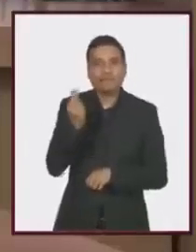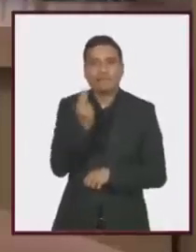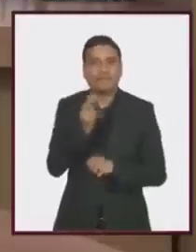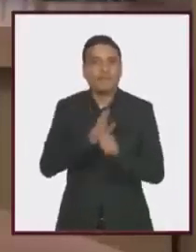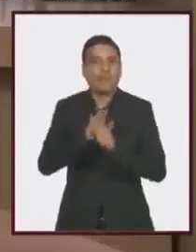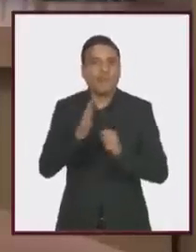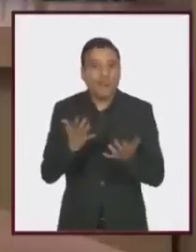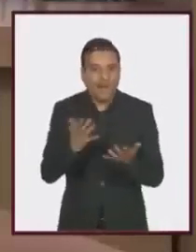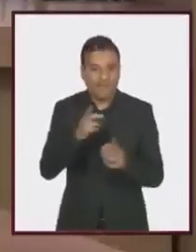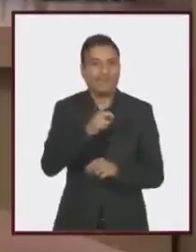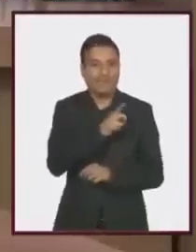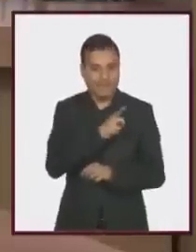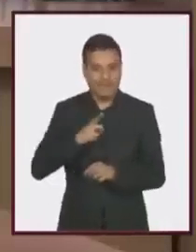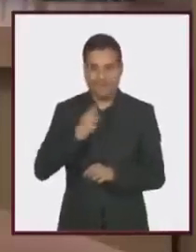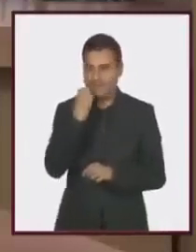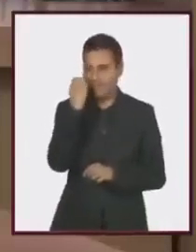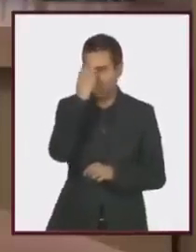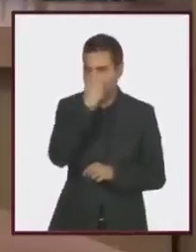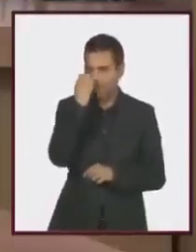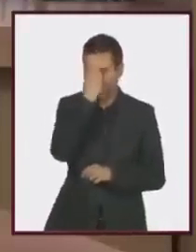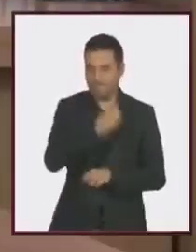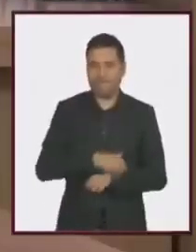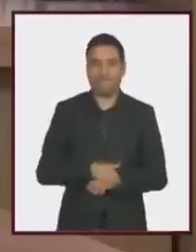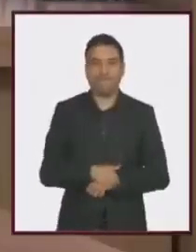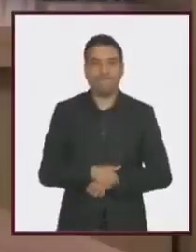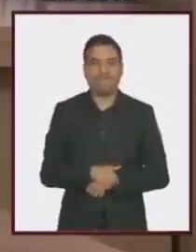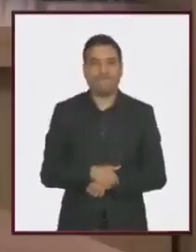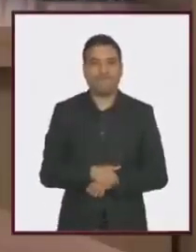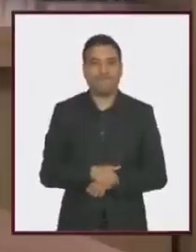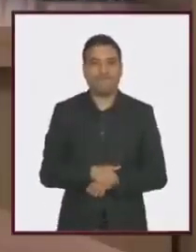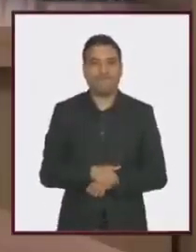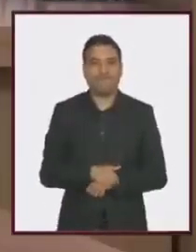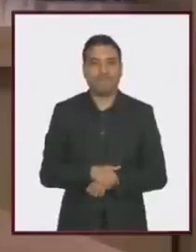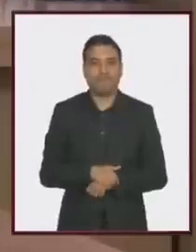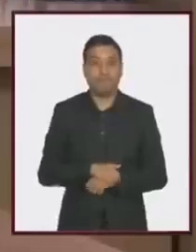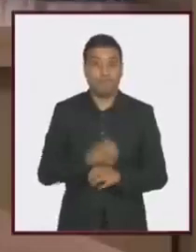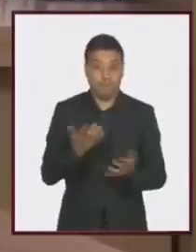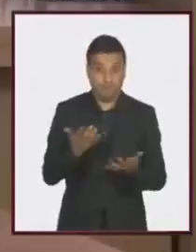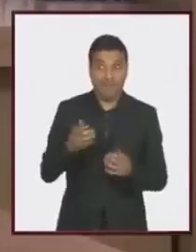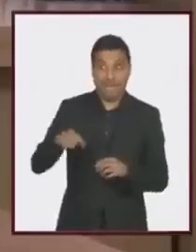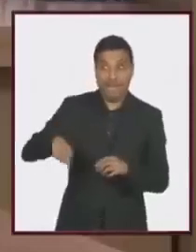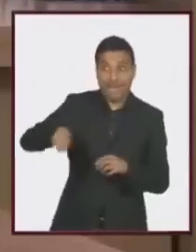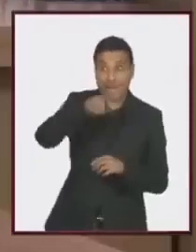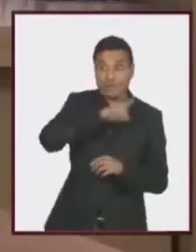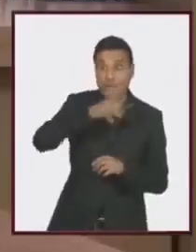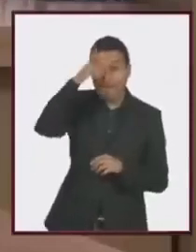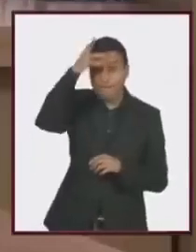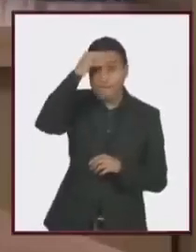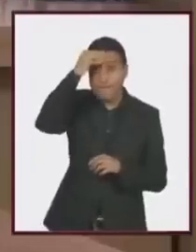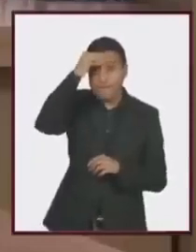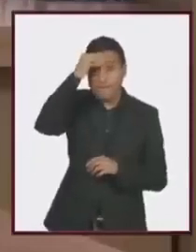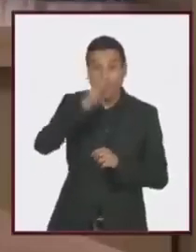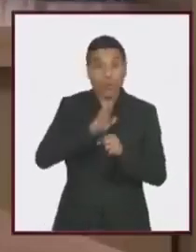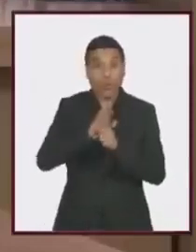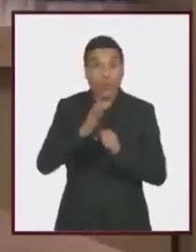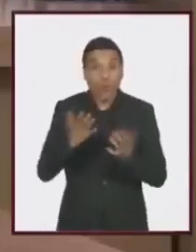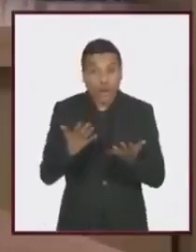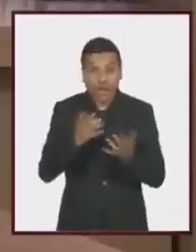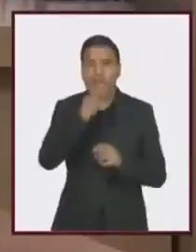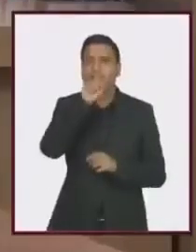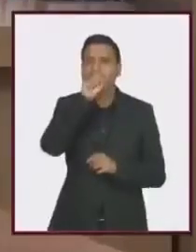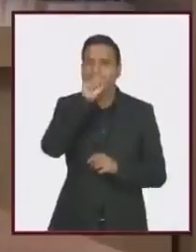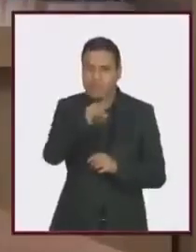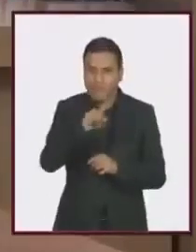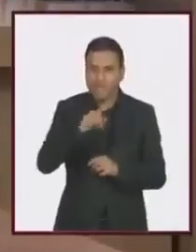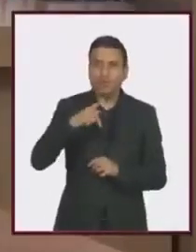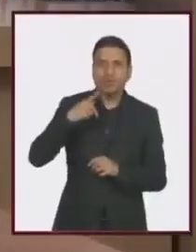reconocer cuáles son los aprendizajes que han logrado, sino también qué es lo que ellos esperan de la escuela y qué es